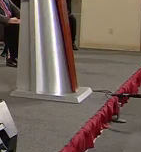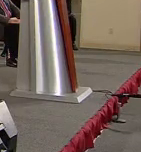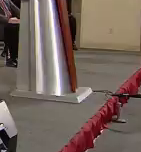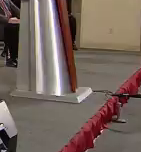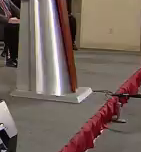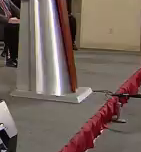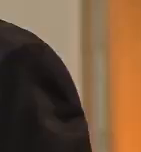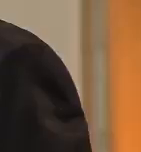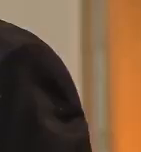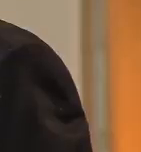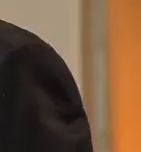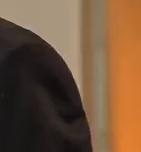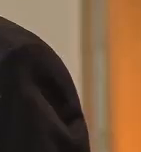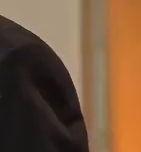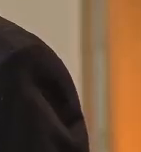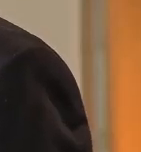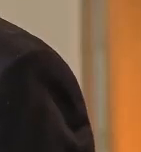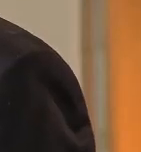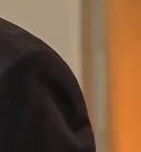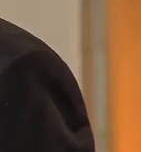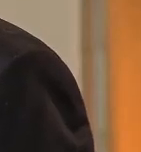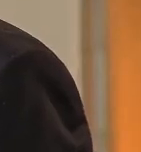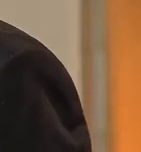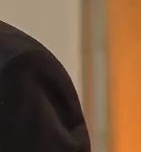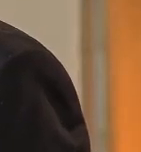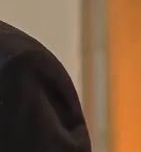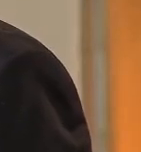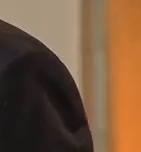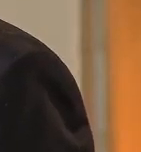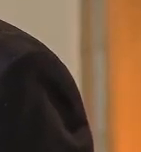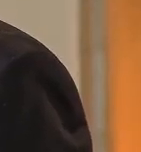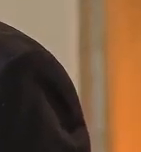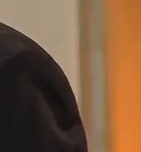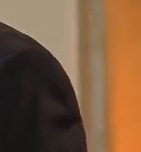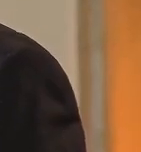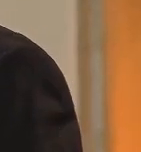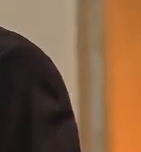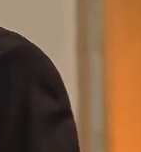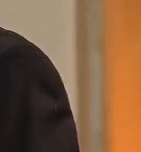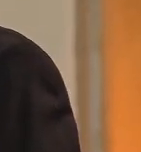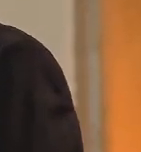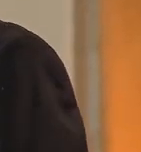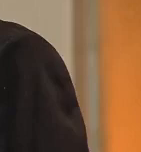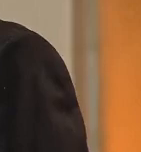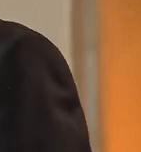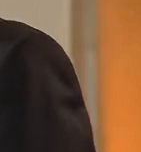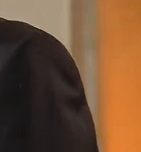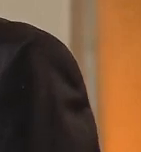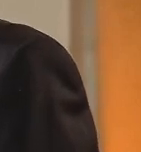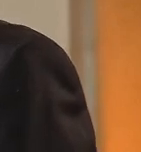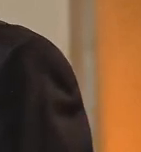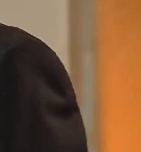Y hoy la voy a cantar. Hoy es un día especial para Cuba. 26 de julio.